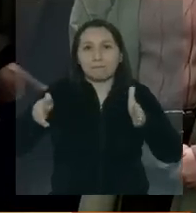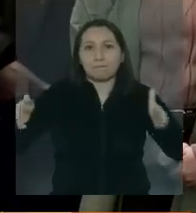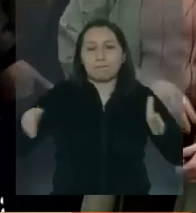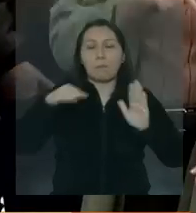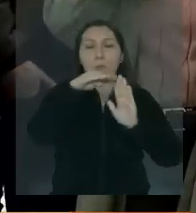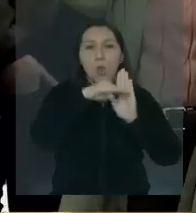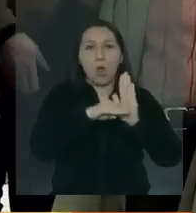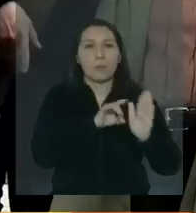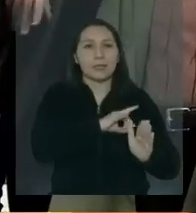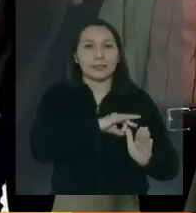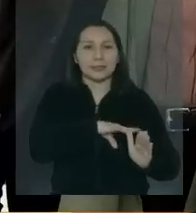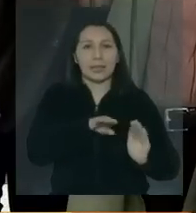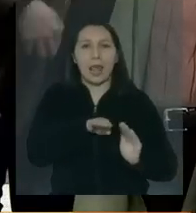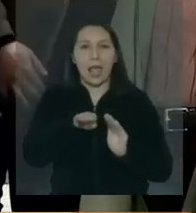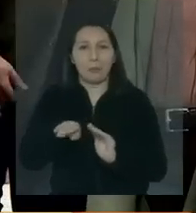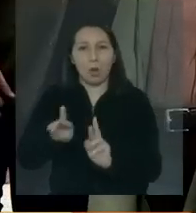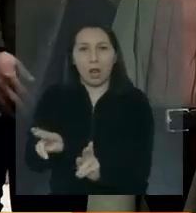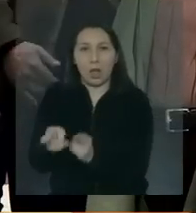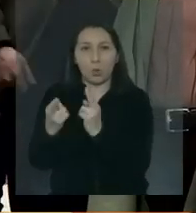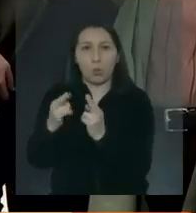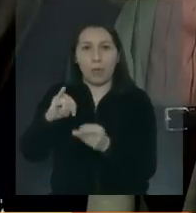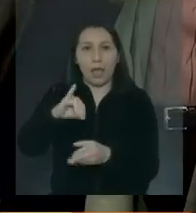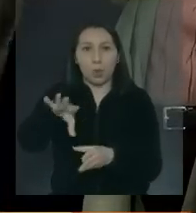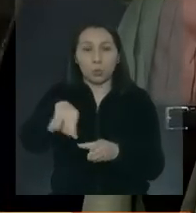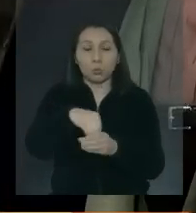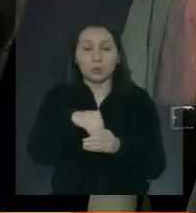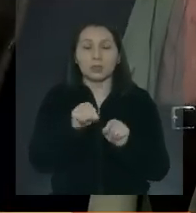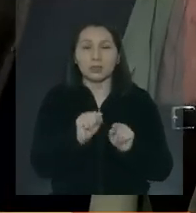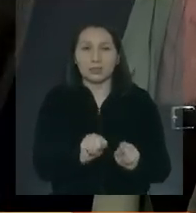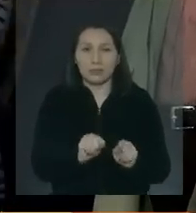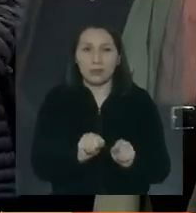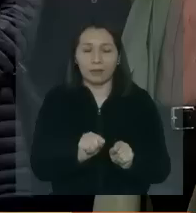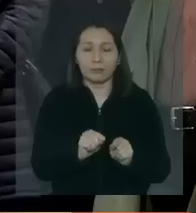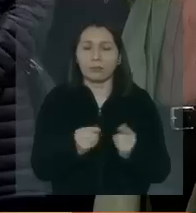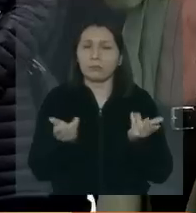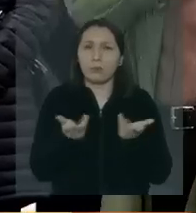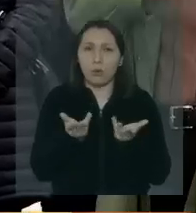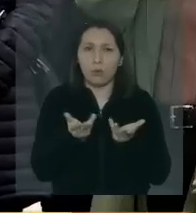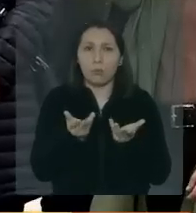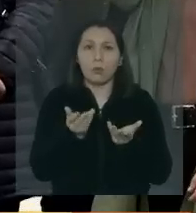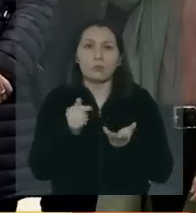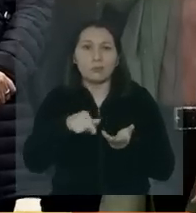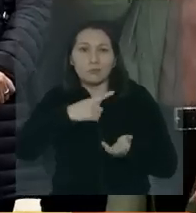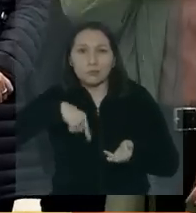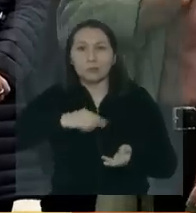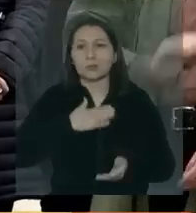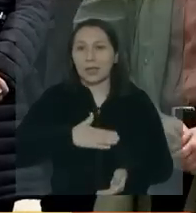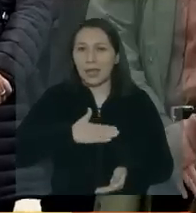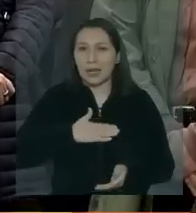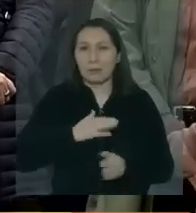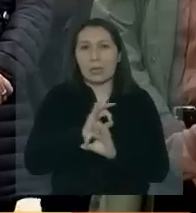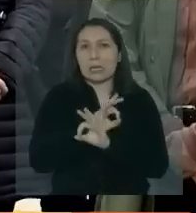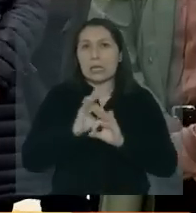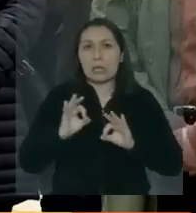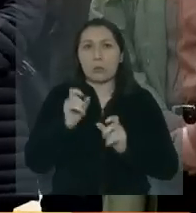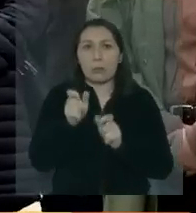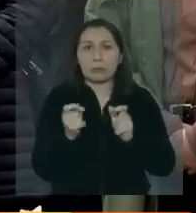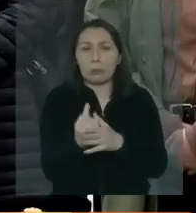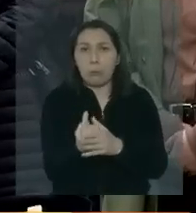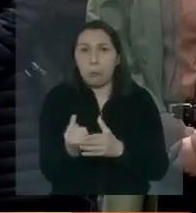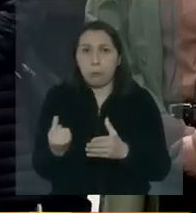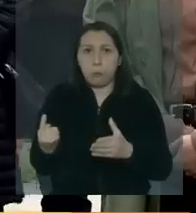programa Chile Apoya de recuperación inclusiva, a través del cual lo que buscamos es que nadie se quede